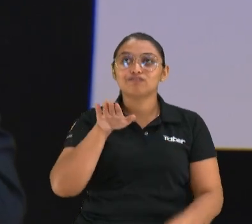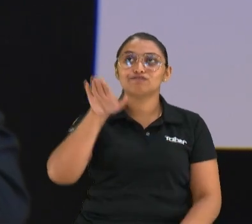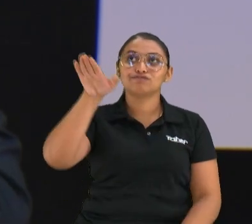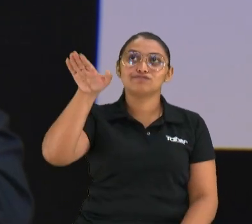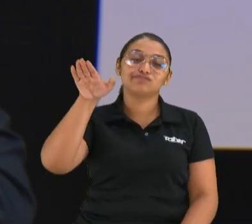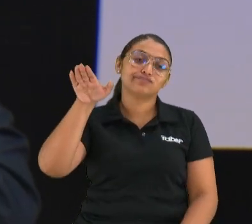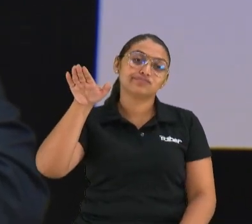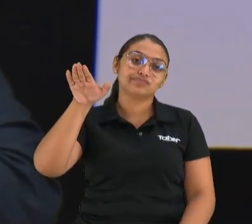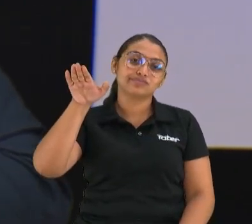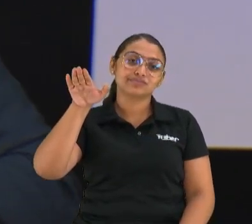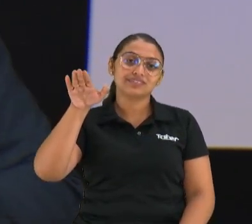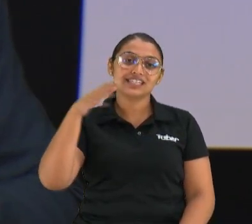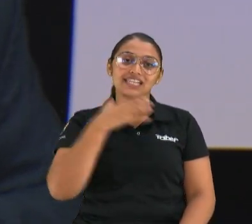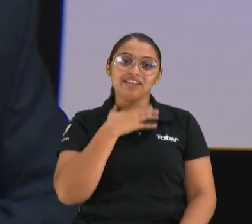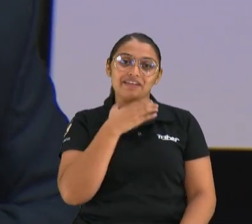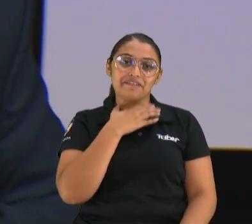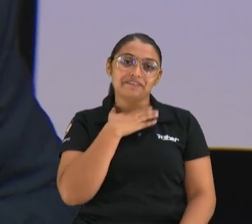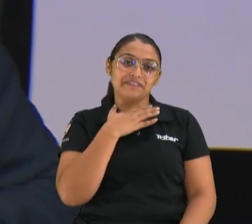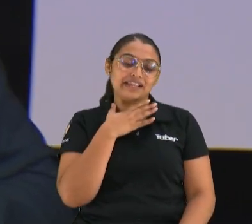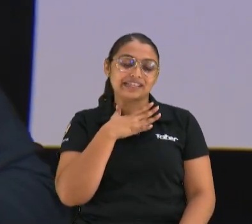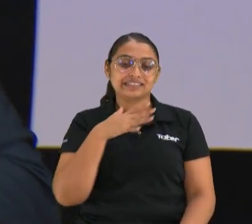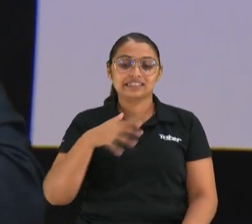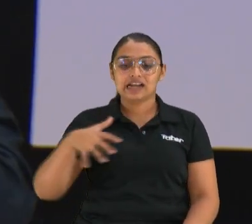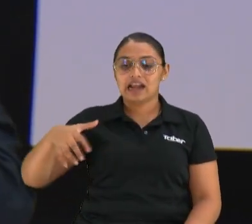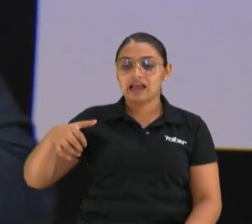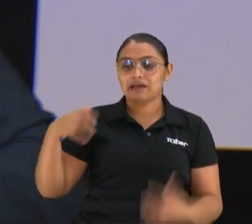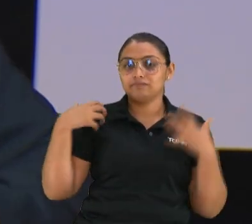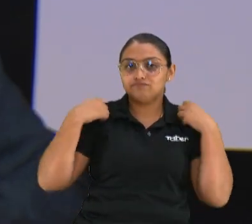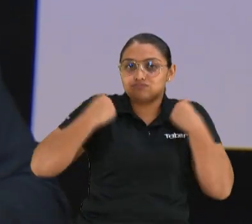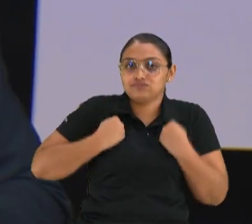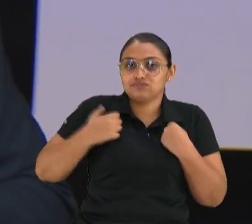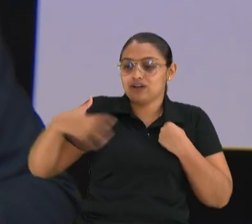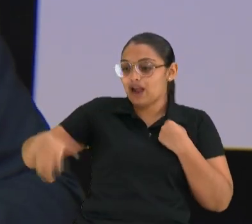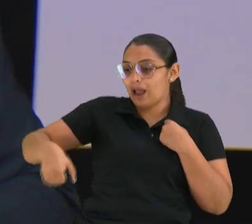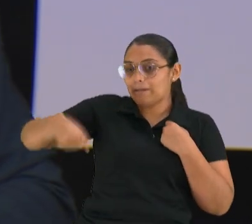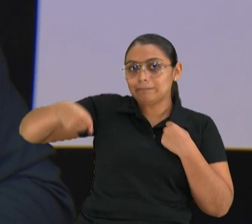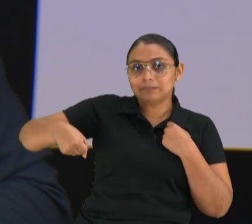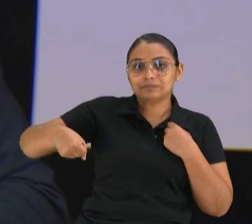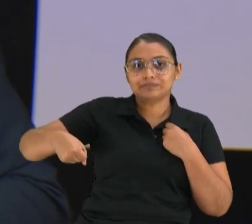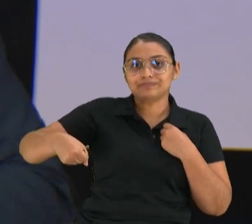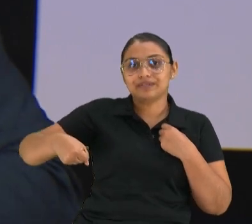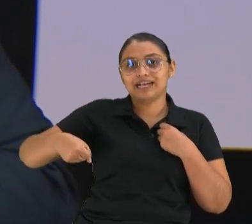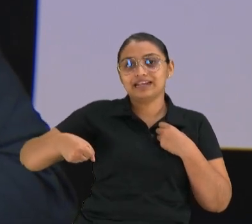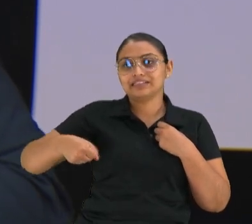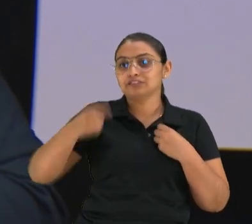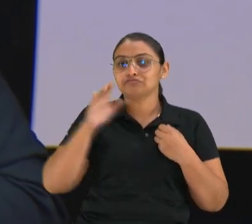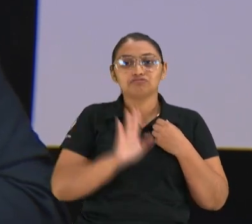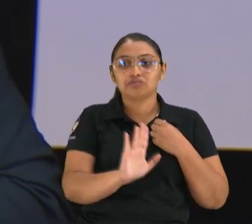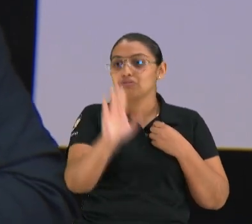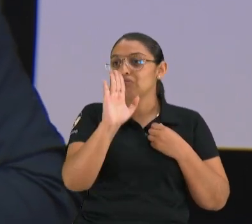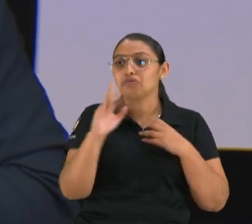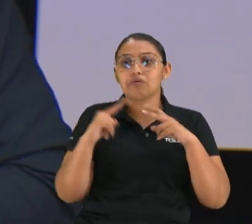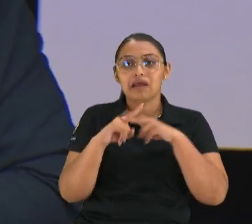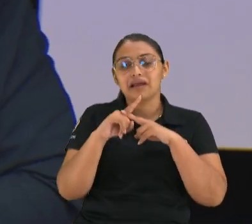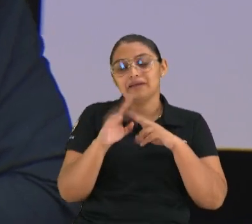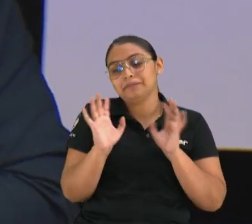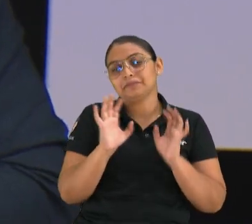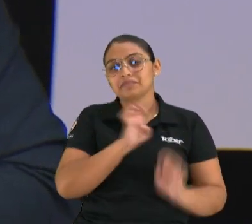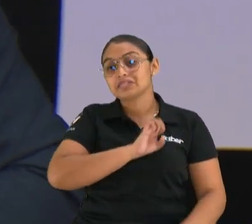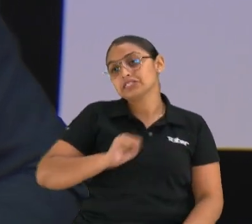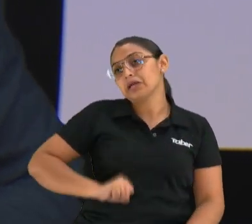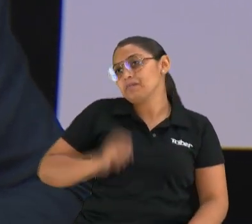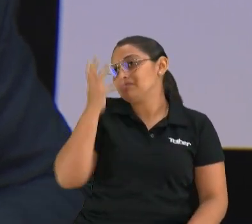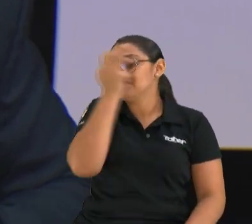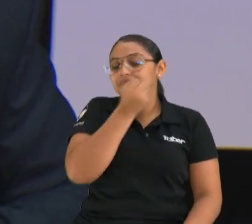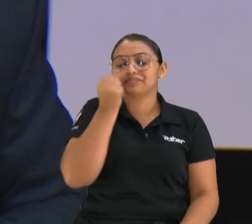Pachuco le dan a todo mundo los hipotes que vuelan un montón de golf increíble todo lo que está pasando ahí vea Qué lindo El Salvador y yo venía